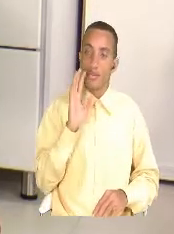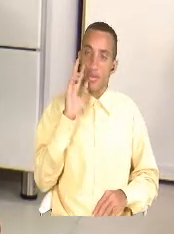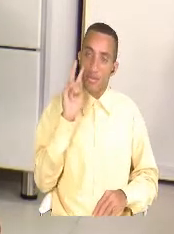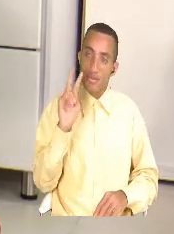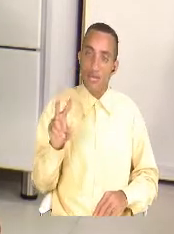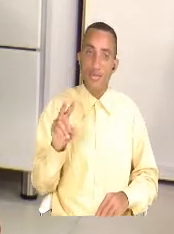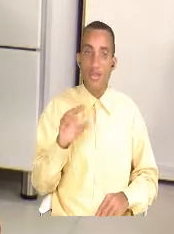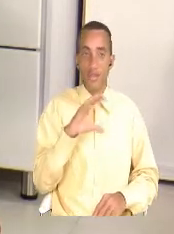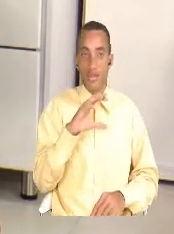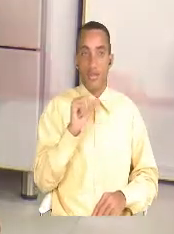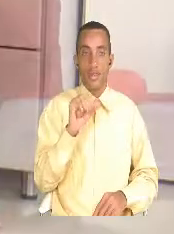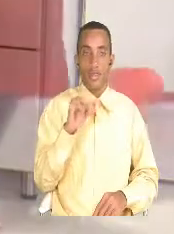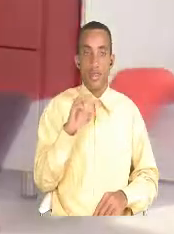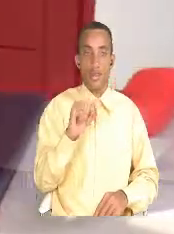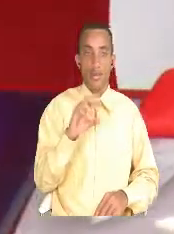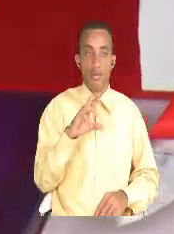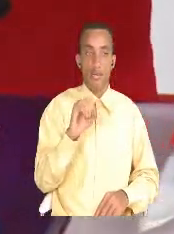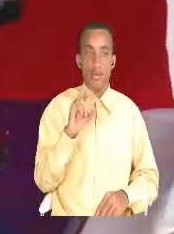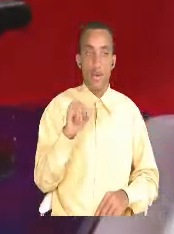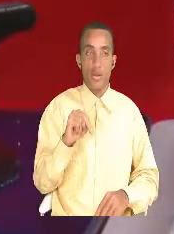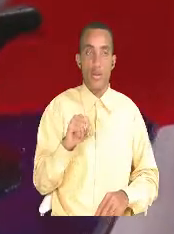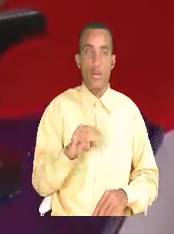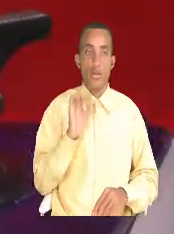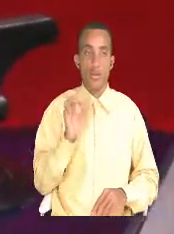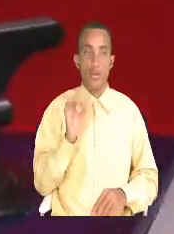camarón y saben que me gusta, nos gusta